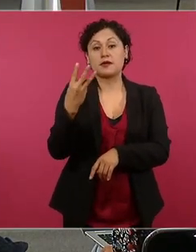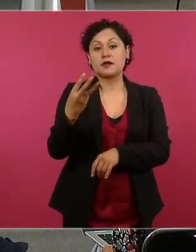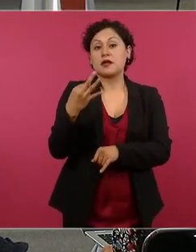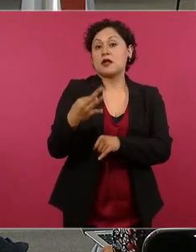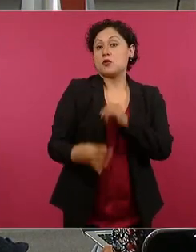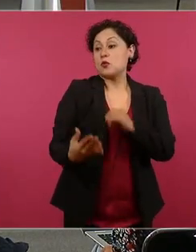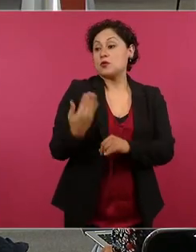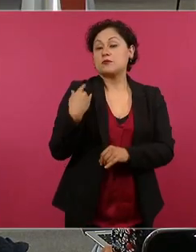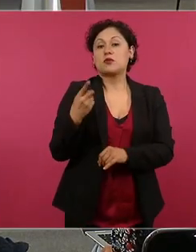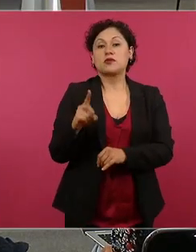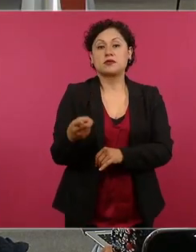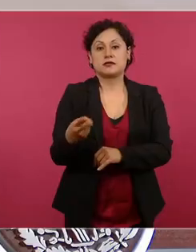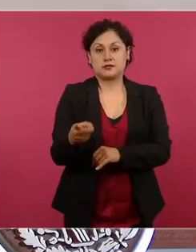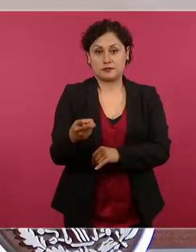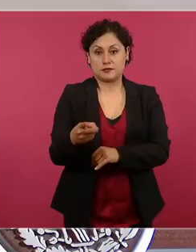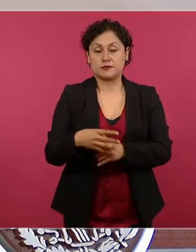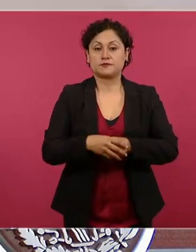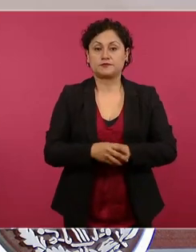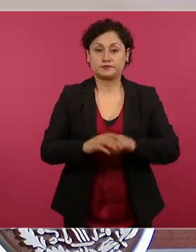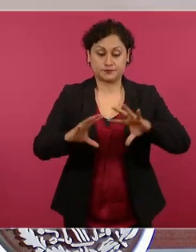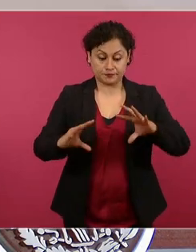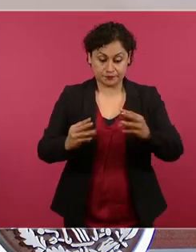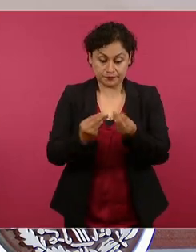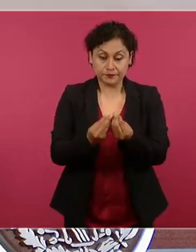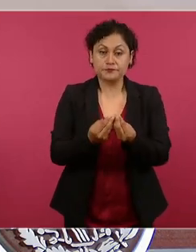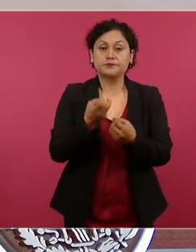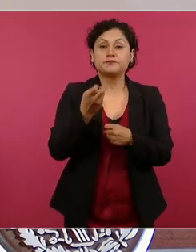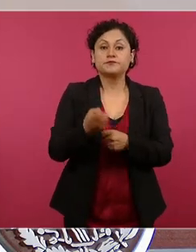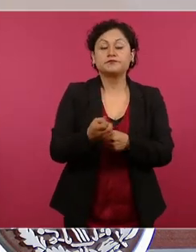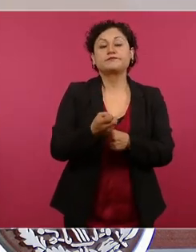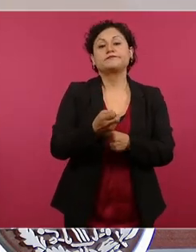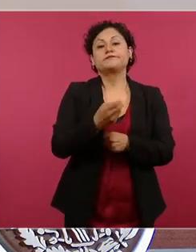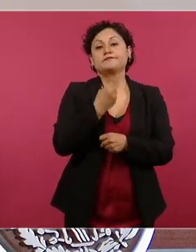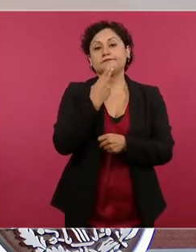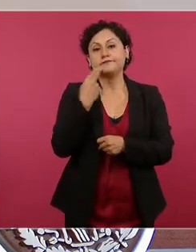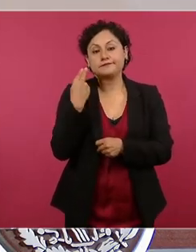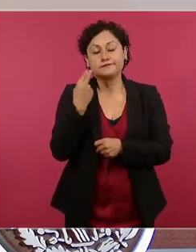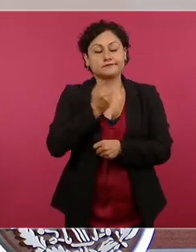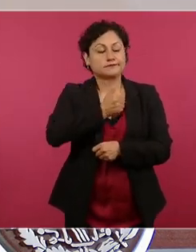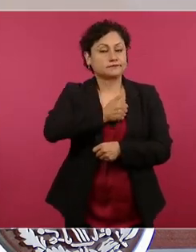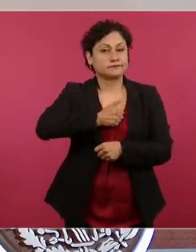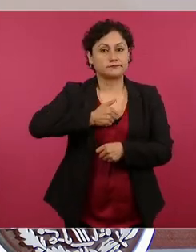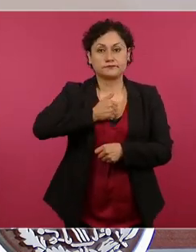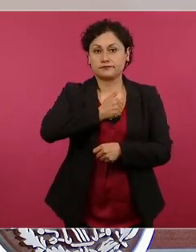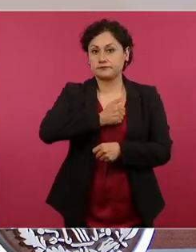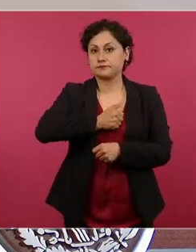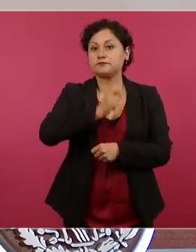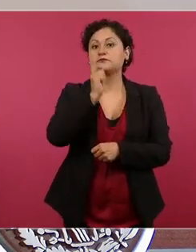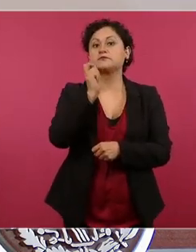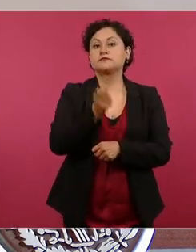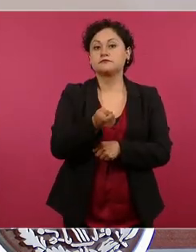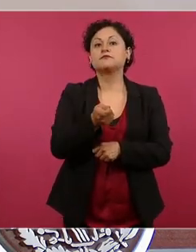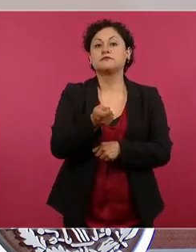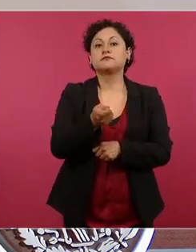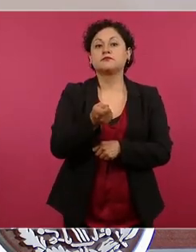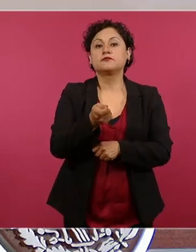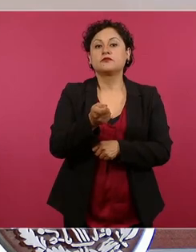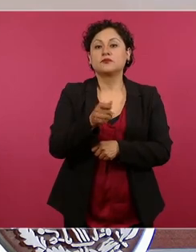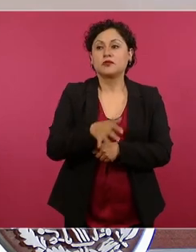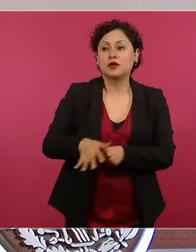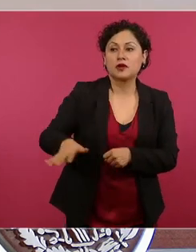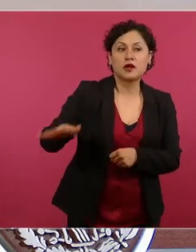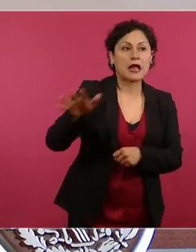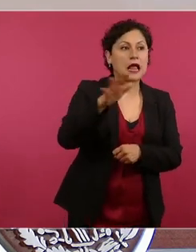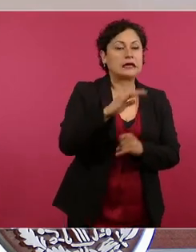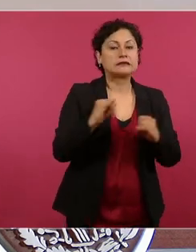en diciembre. Estos lamentables decesos pusieron a todas las